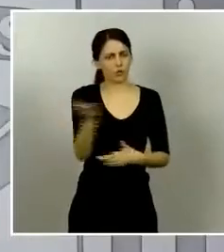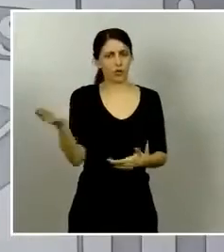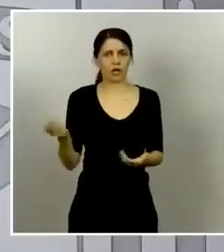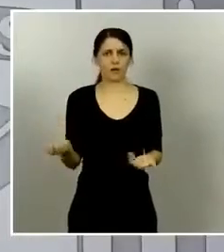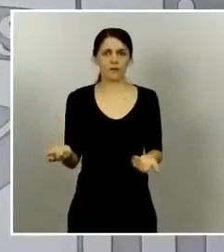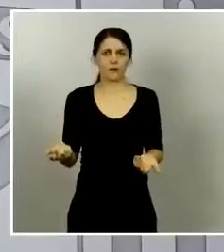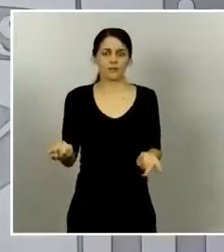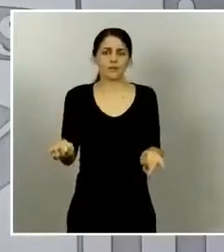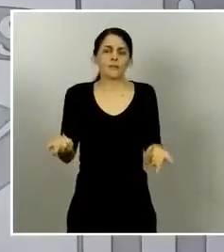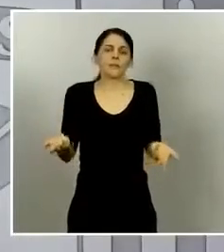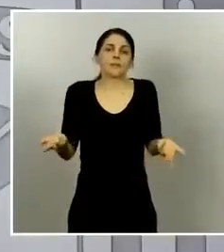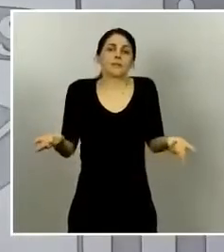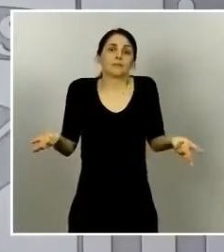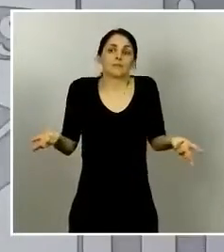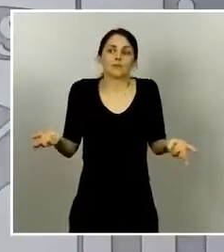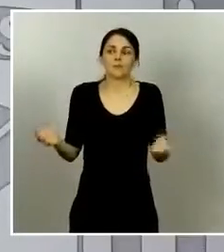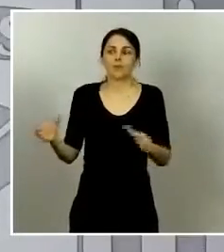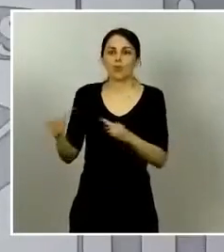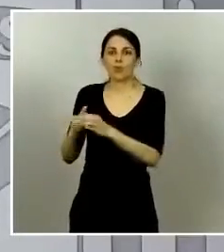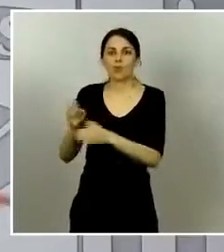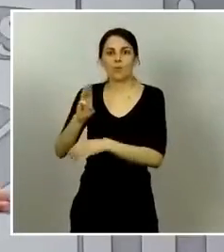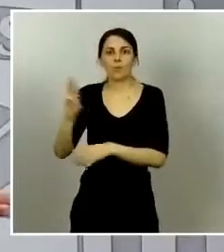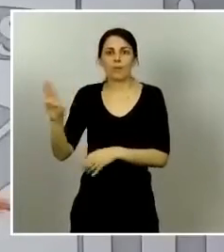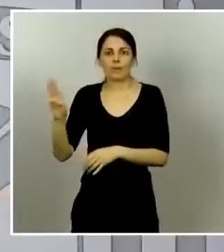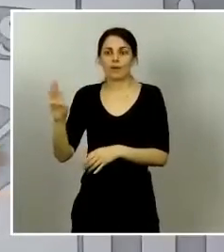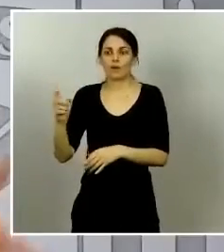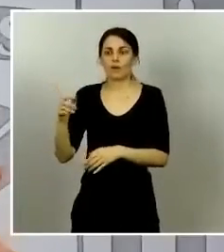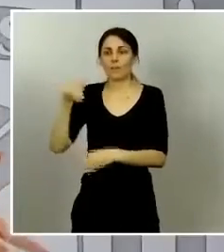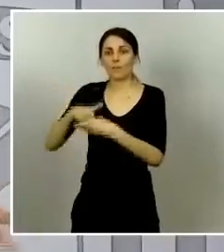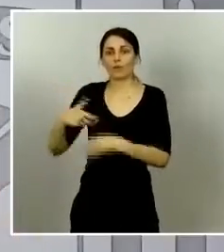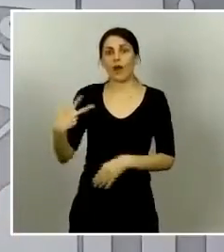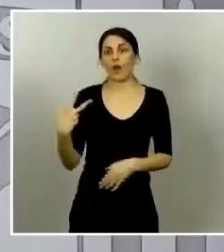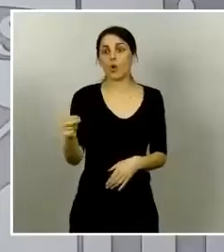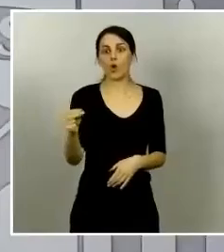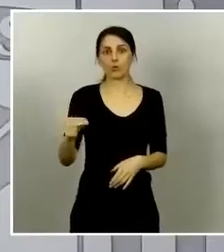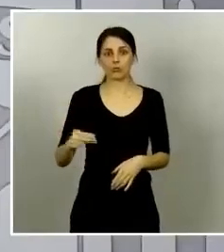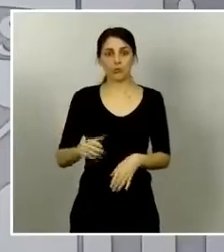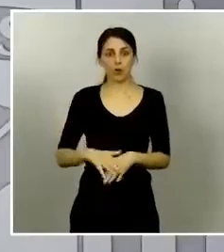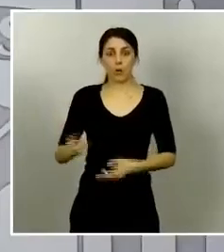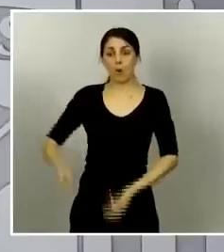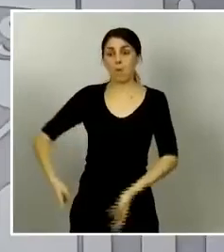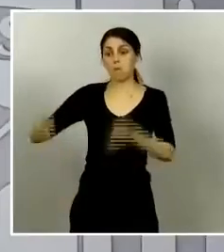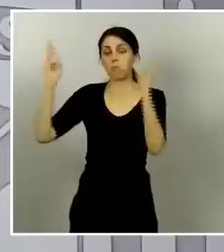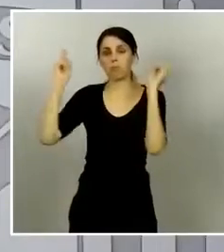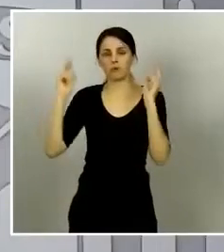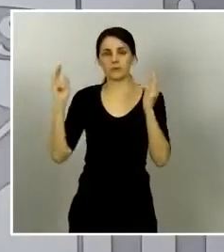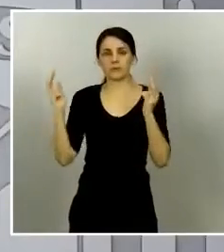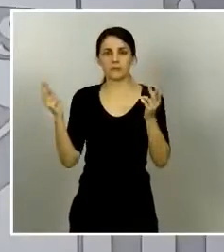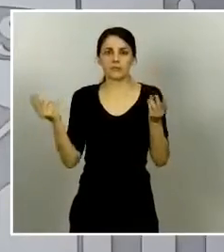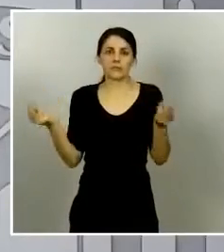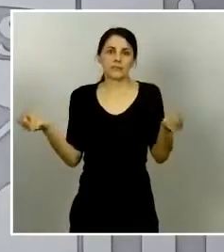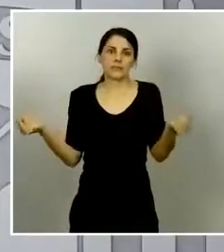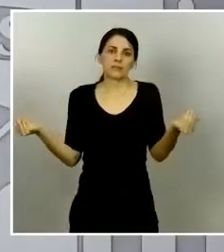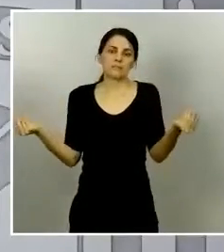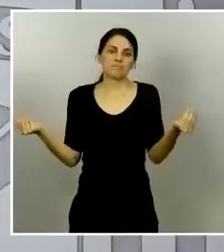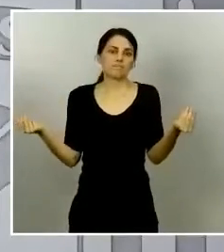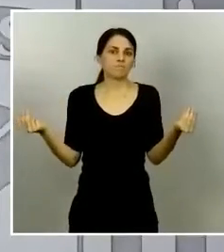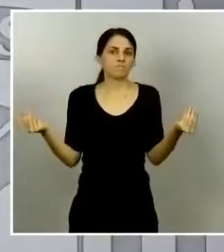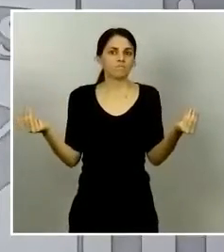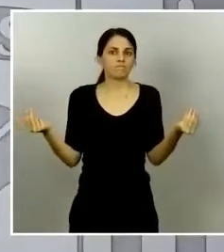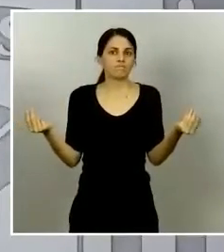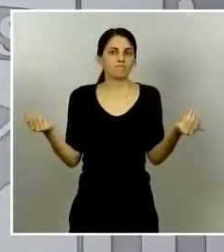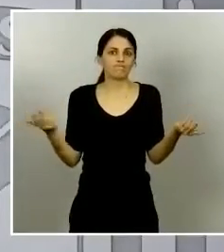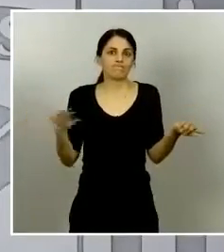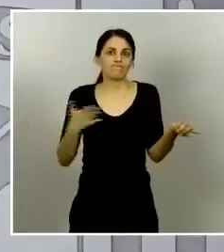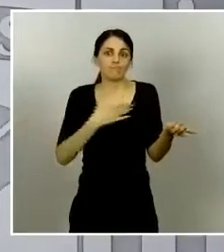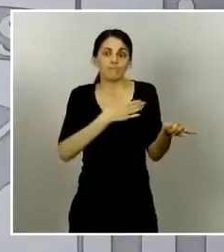estábamos poniendo en peligro la salud de las personas. Así que cuando el Partido Popular vota sálvese quien pueda, que es lo mismo que votar